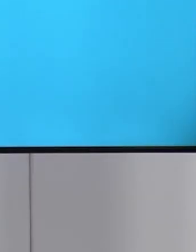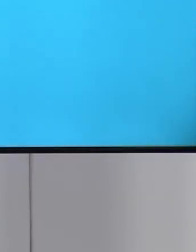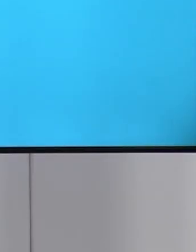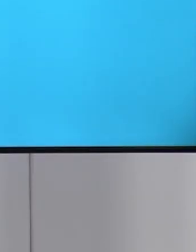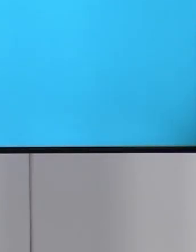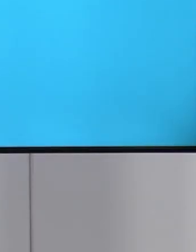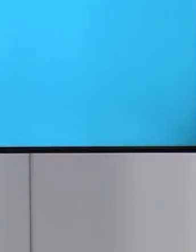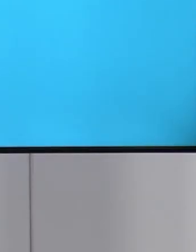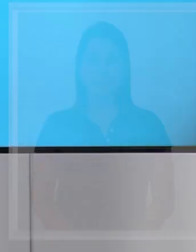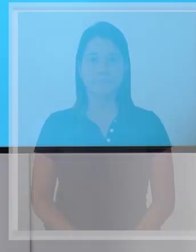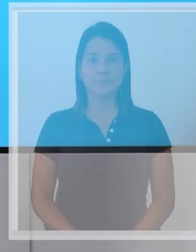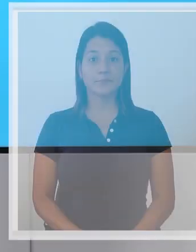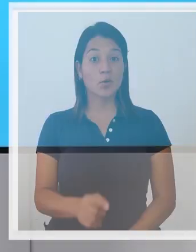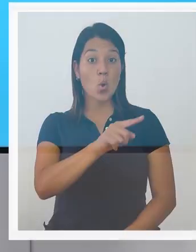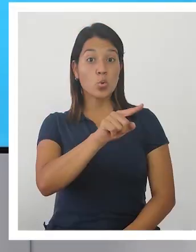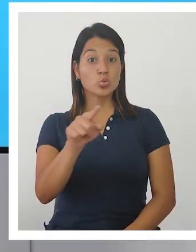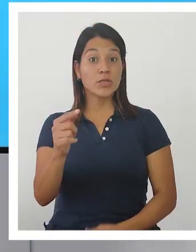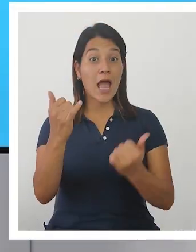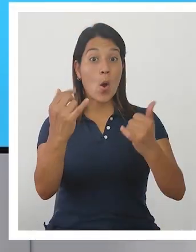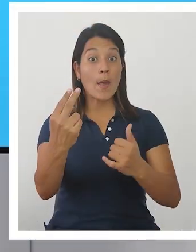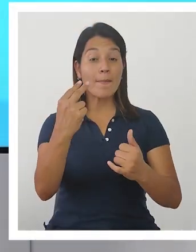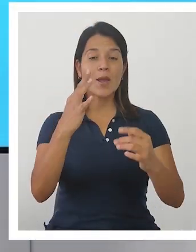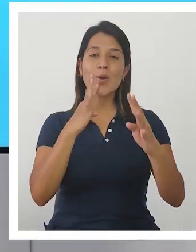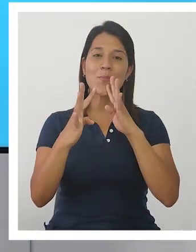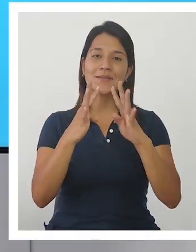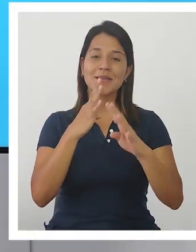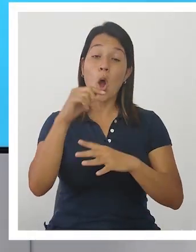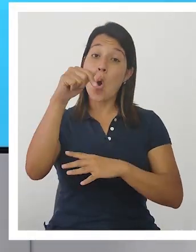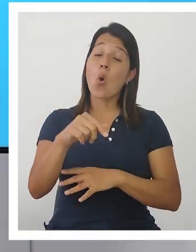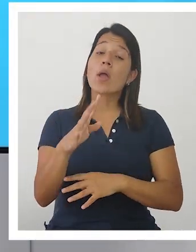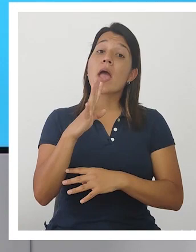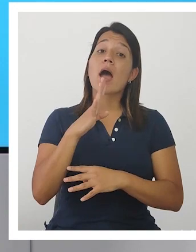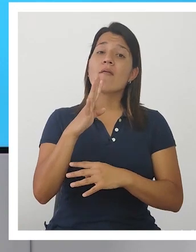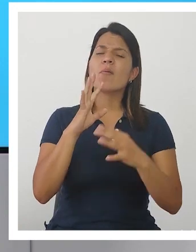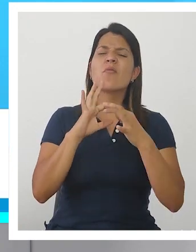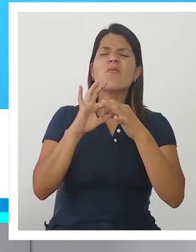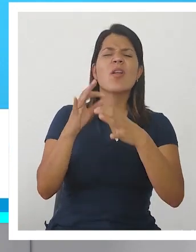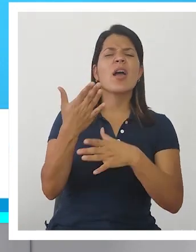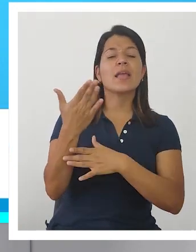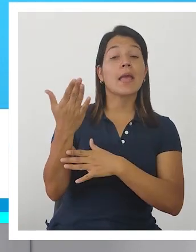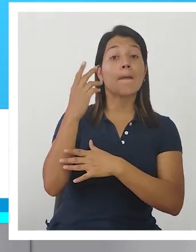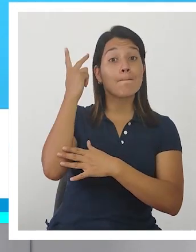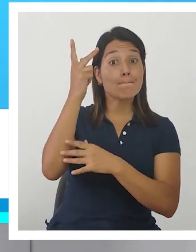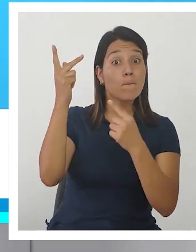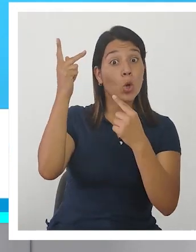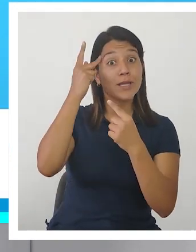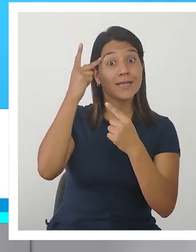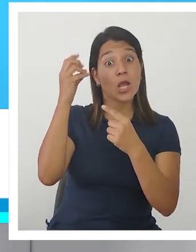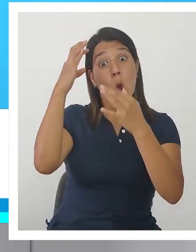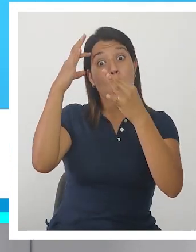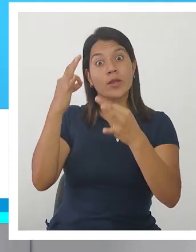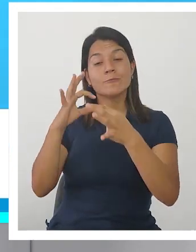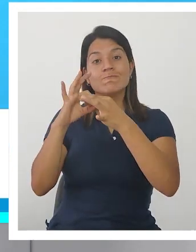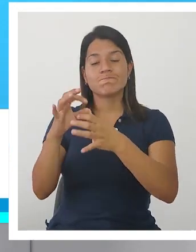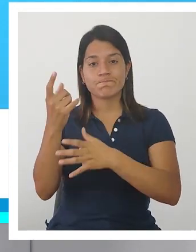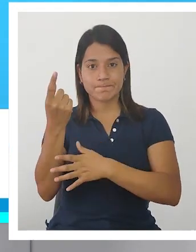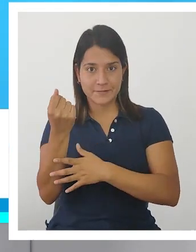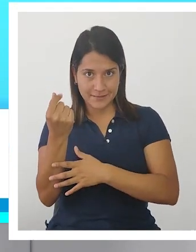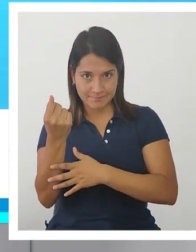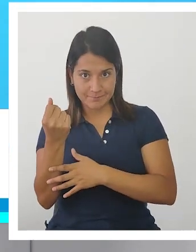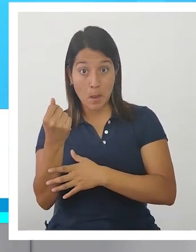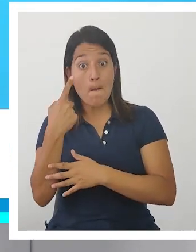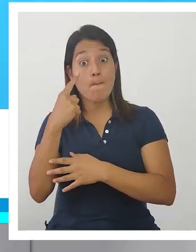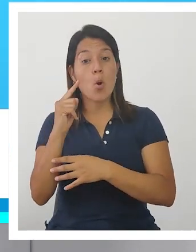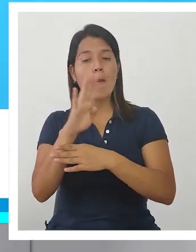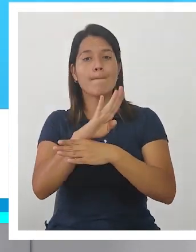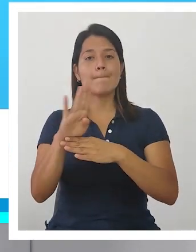Estás viendo Conversamos. Hoy estamos hablando acerca de política monetaria del Banco Central y las medidas